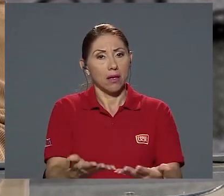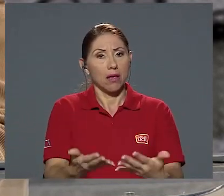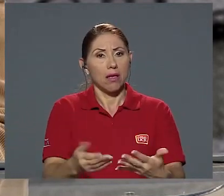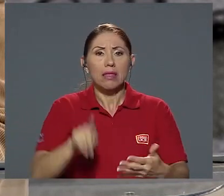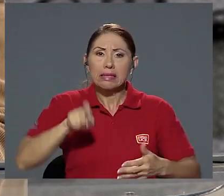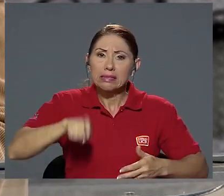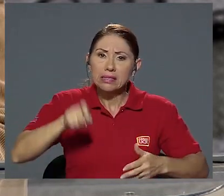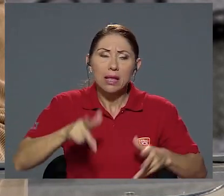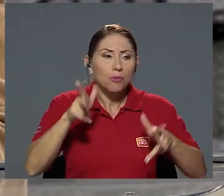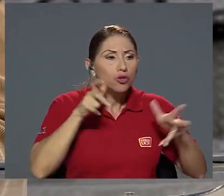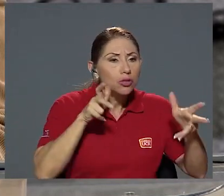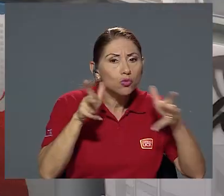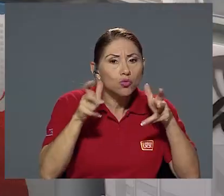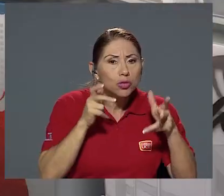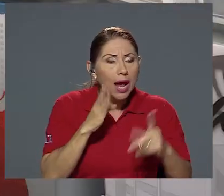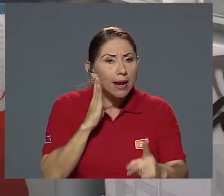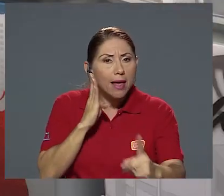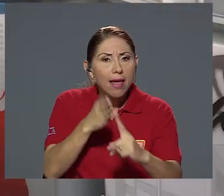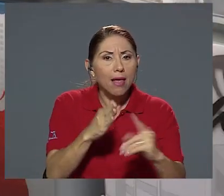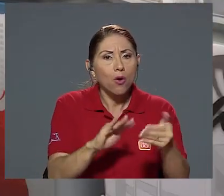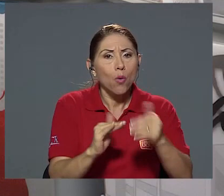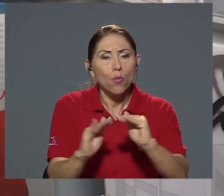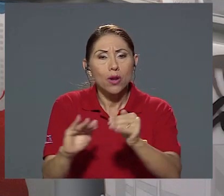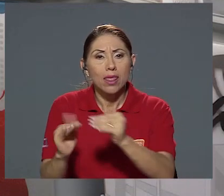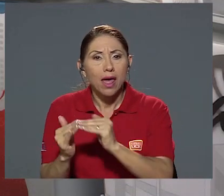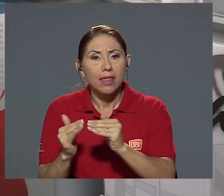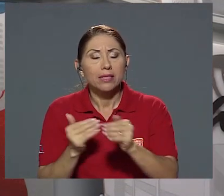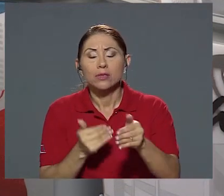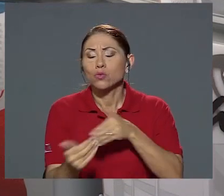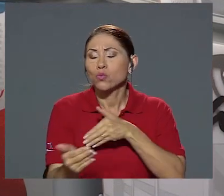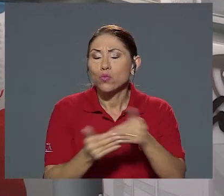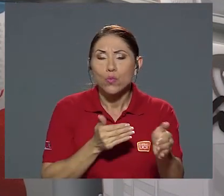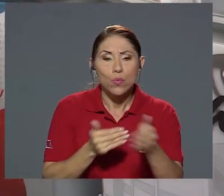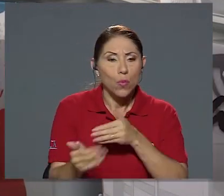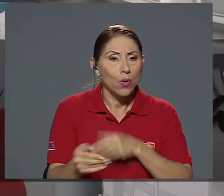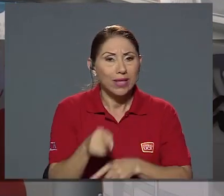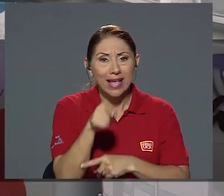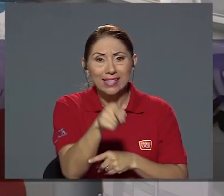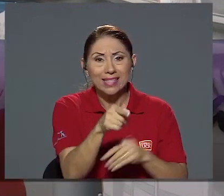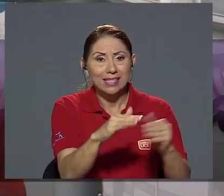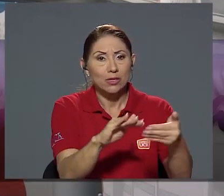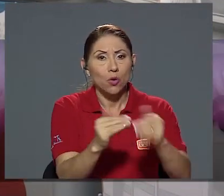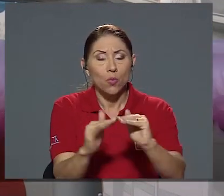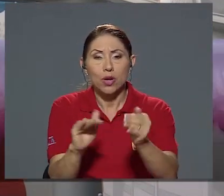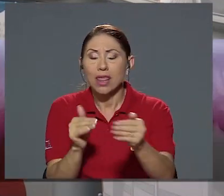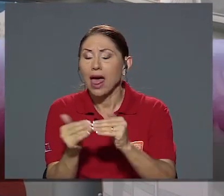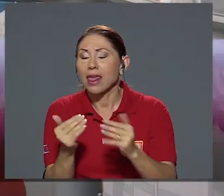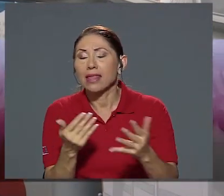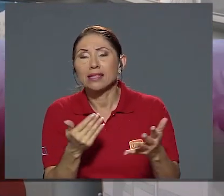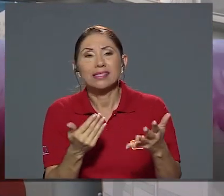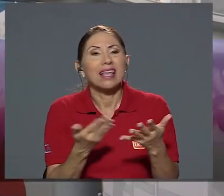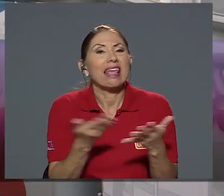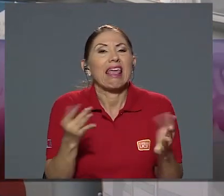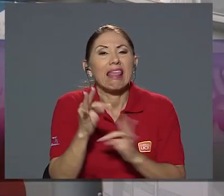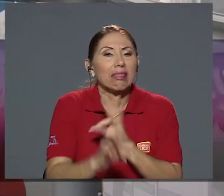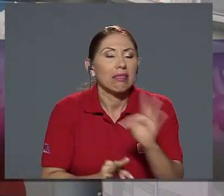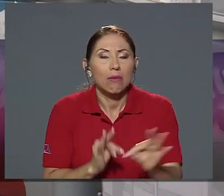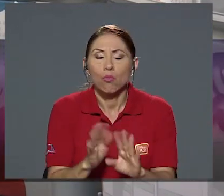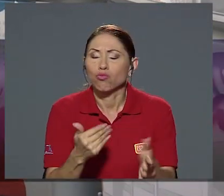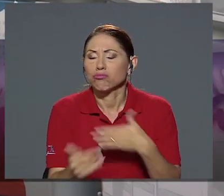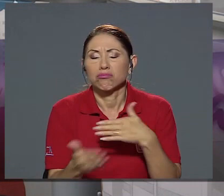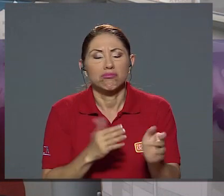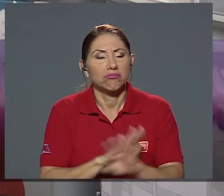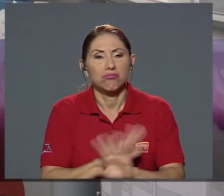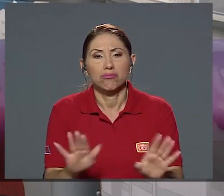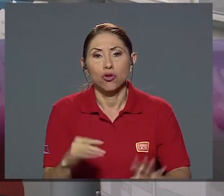mucho que escuchar de las comunidades, sean estas de la naturaleza y del carácter que sean. No me estoy